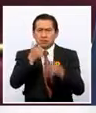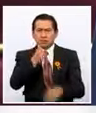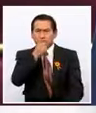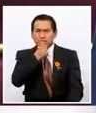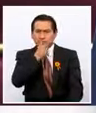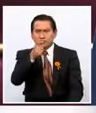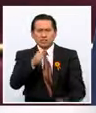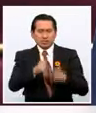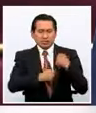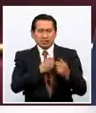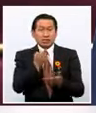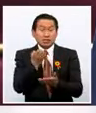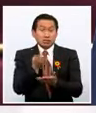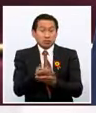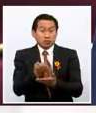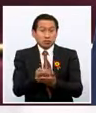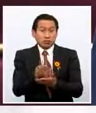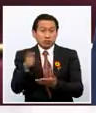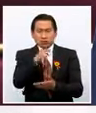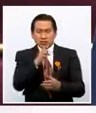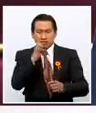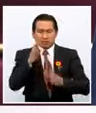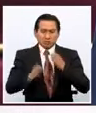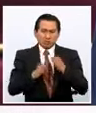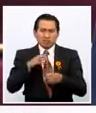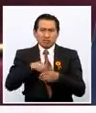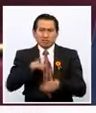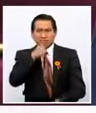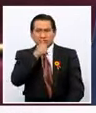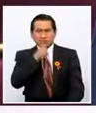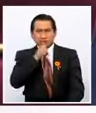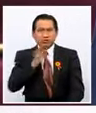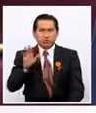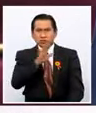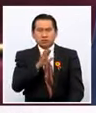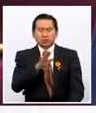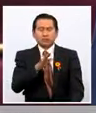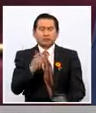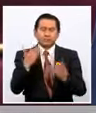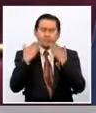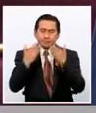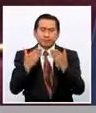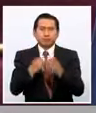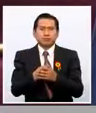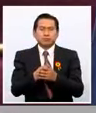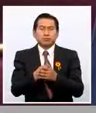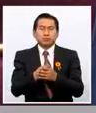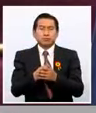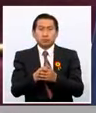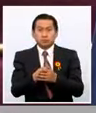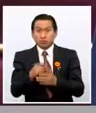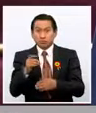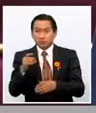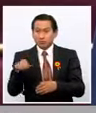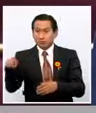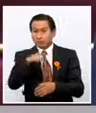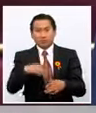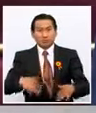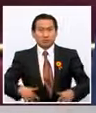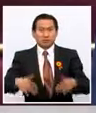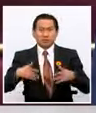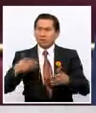ese sacrificio emocional porque no es fácil paralizar gran parte de nuestras vidas